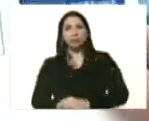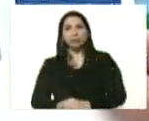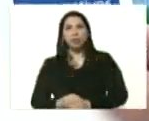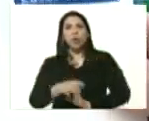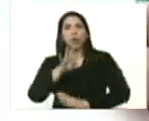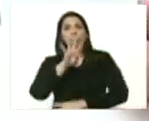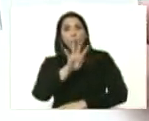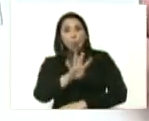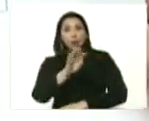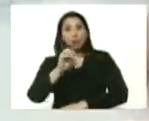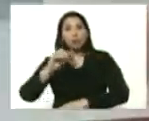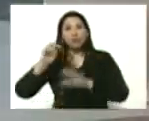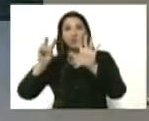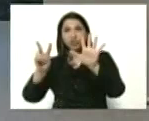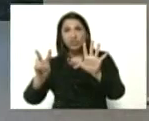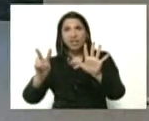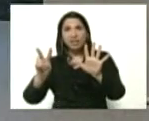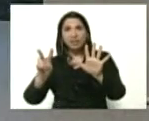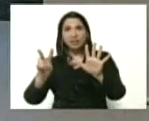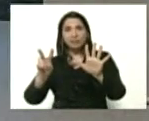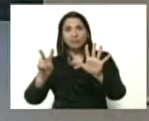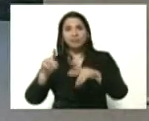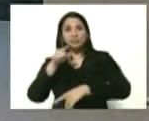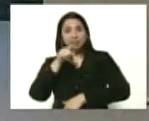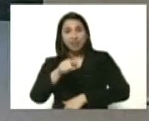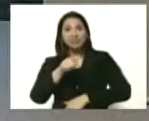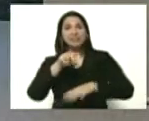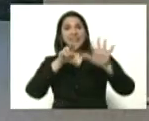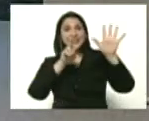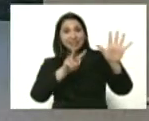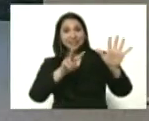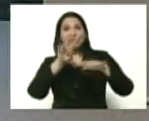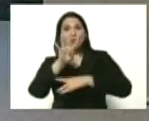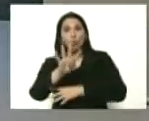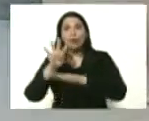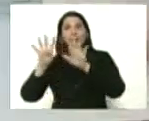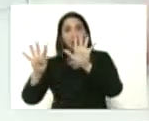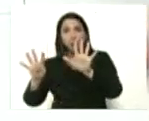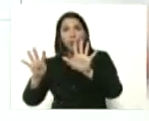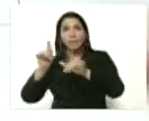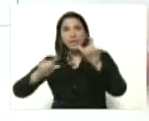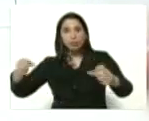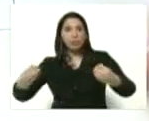407 de esos 749.